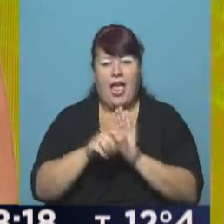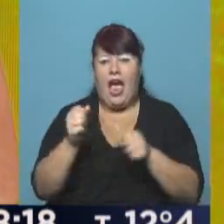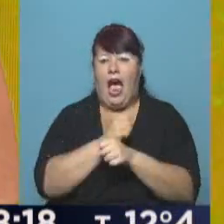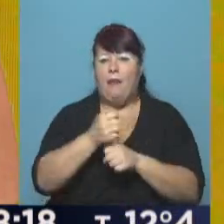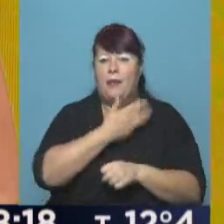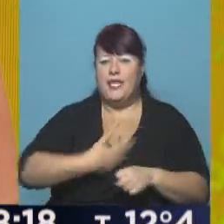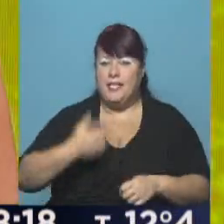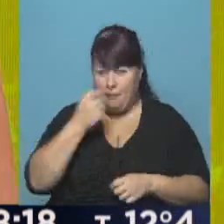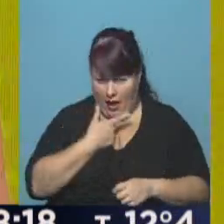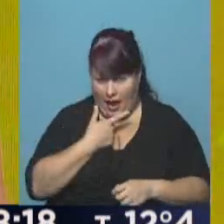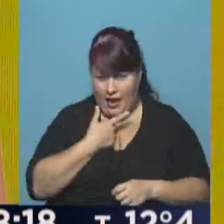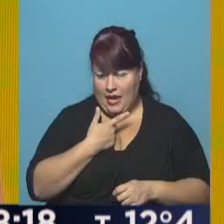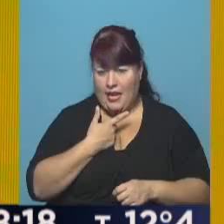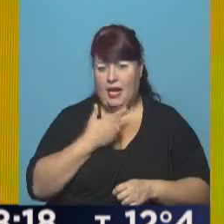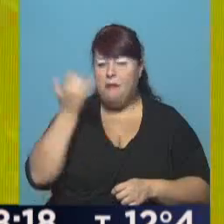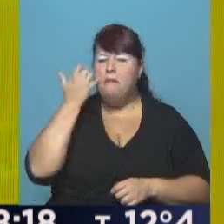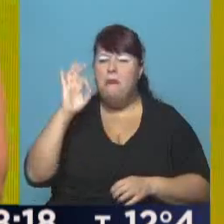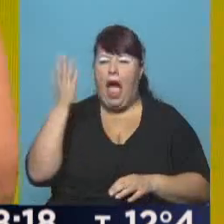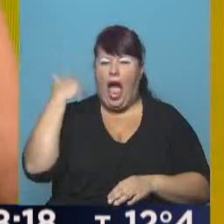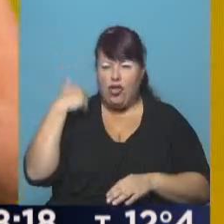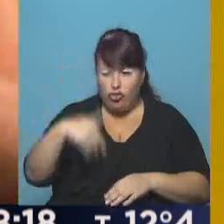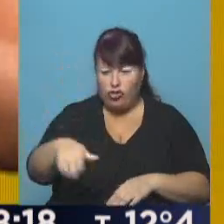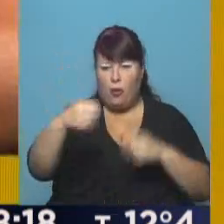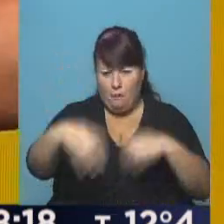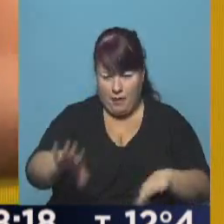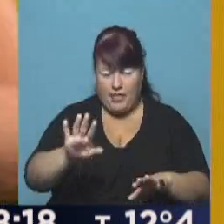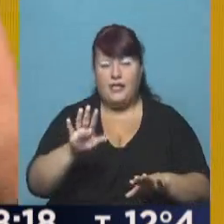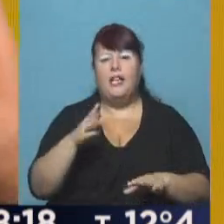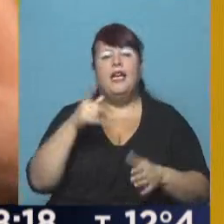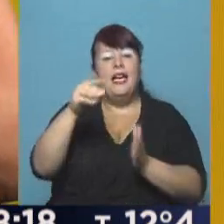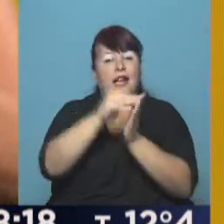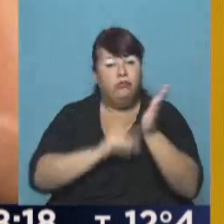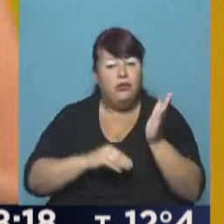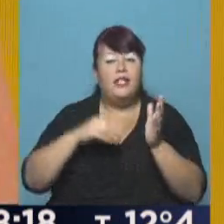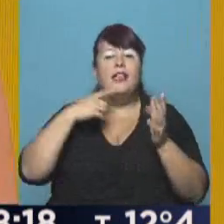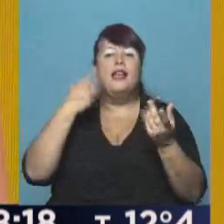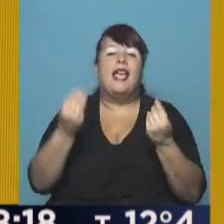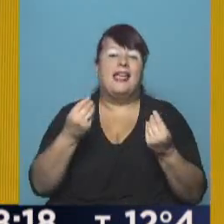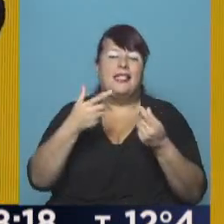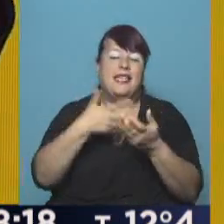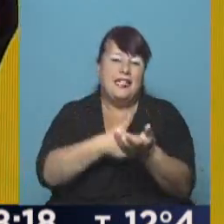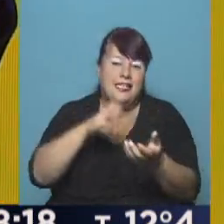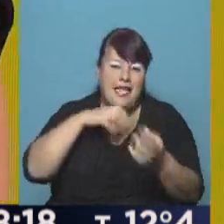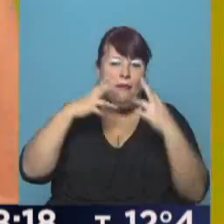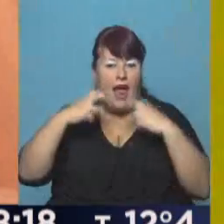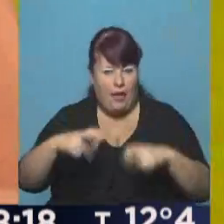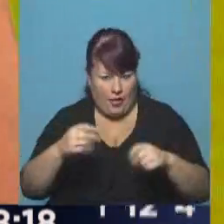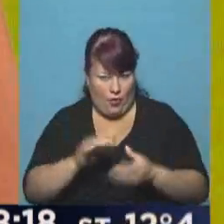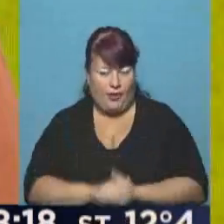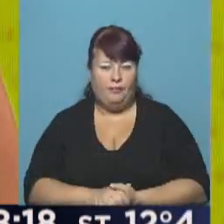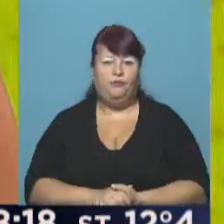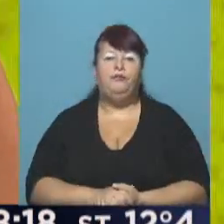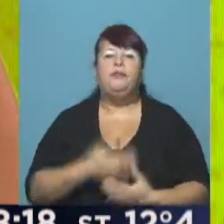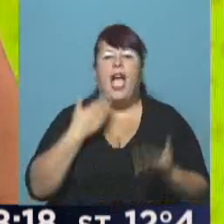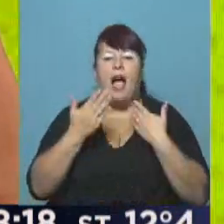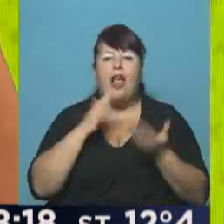el presidente Macri, a mediados de mayo va a empezar a funcionar, que es el registro genético, que es el material que se usa en las investigaciones. Vamos a